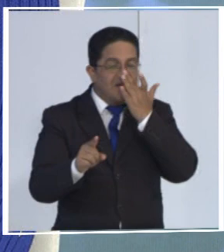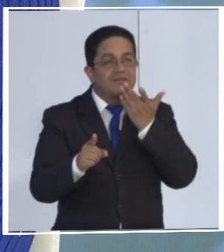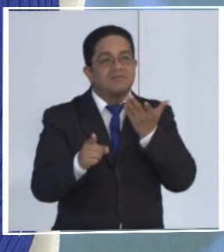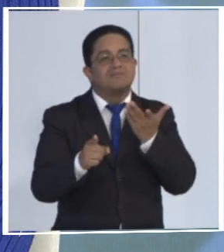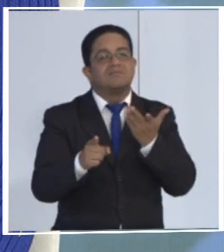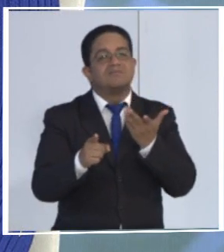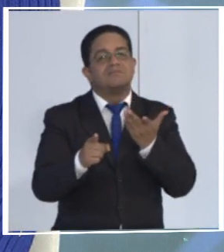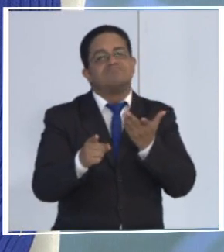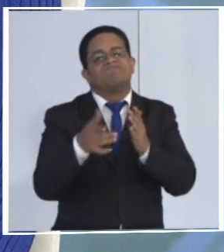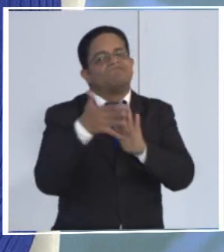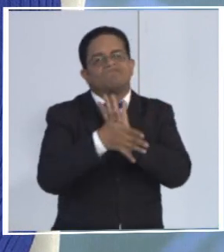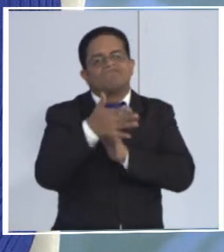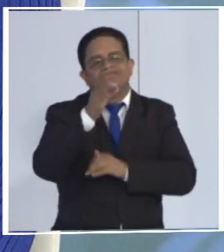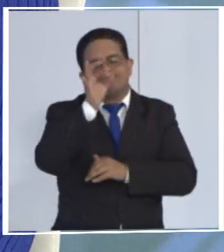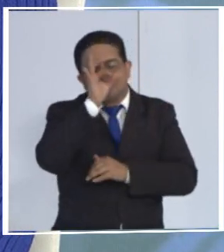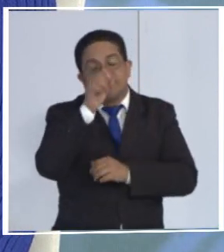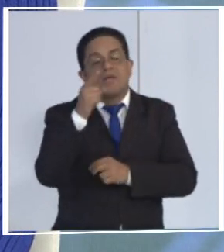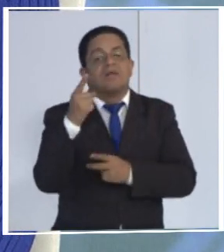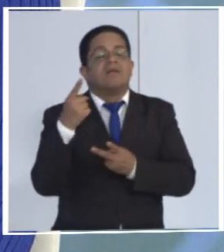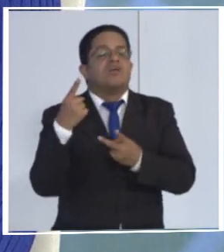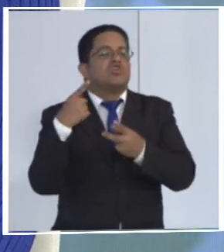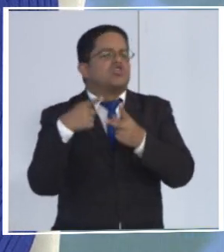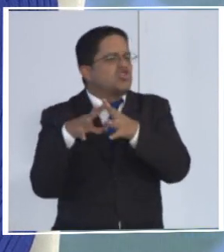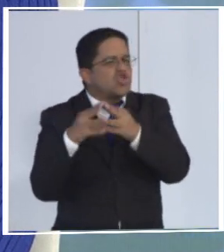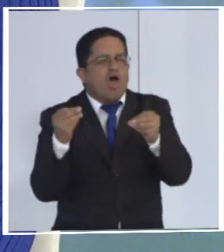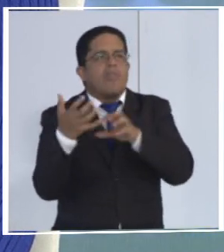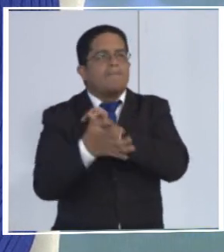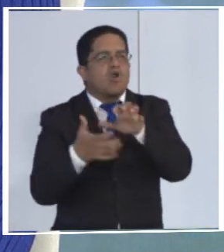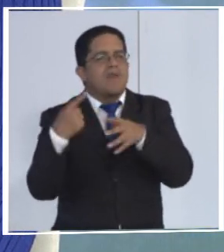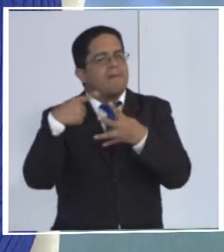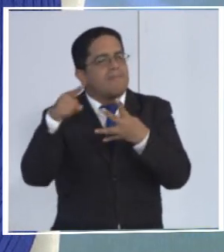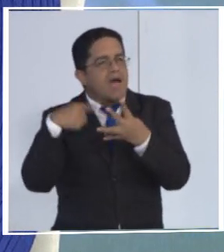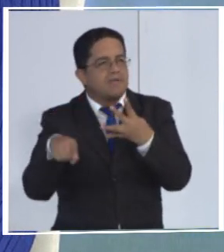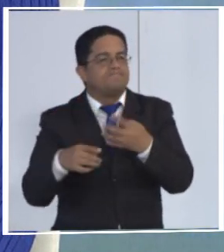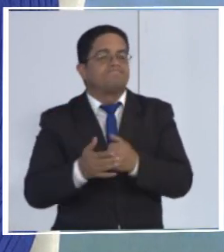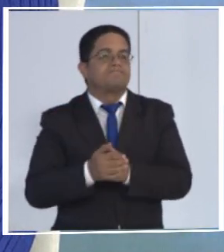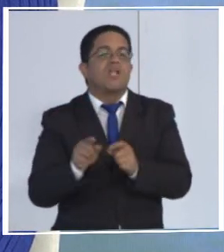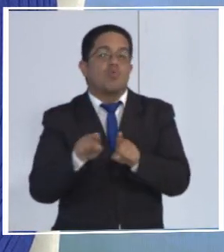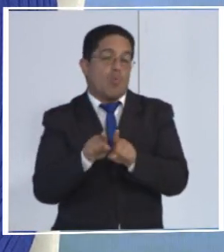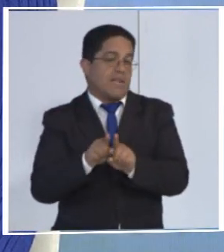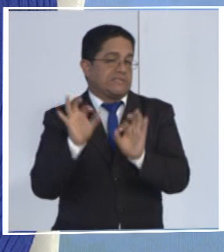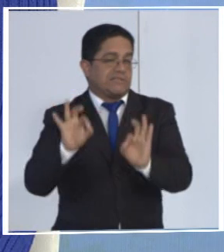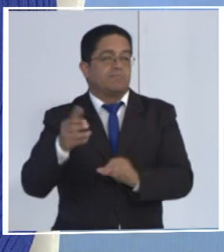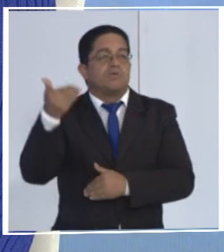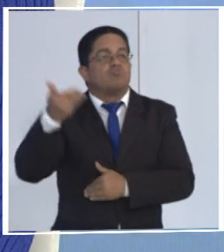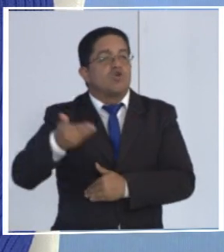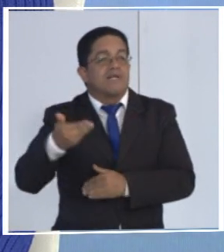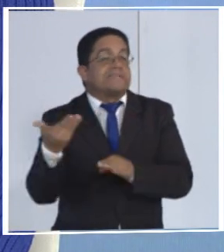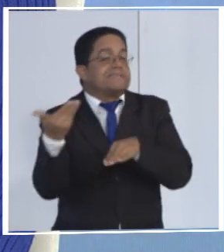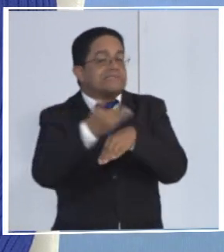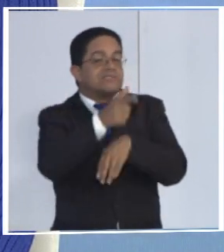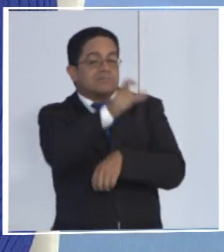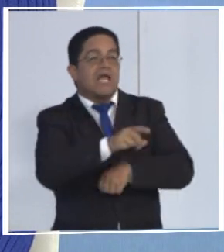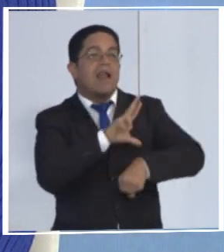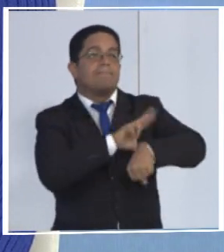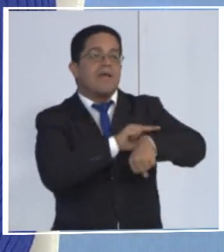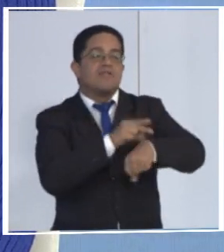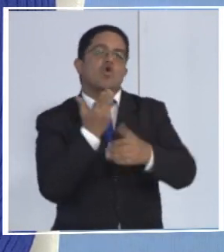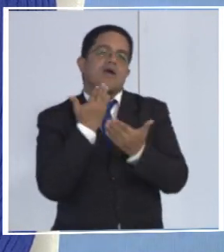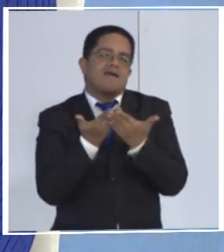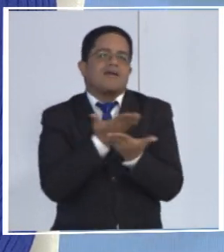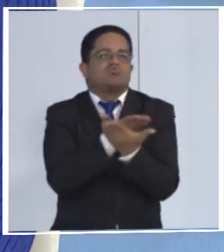afectaciones, infecciones, esas fístulas que pueden aparecer. Y como siempre, acudir al especialista es fundamental. Gracias